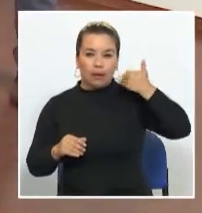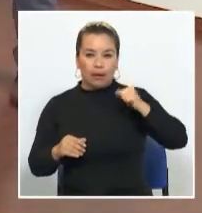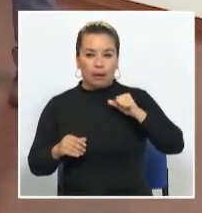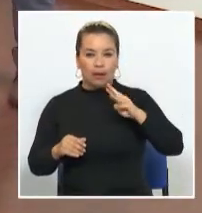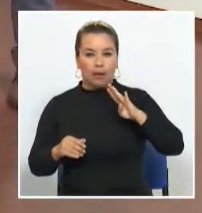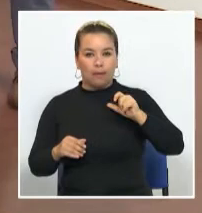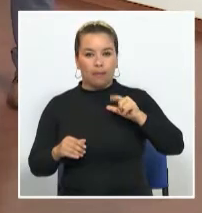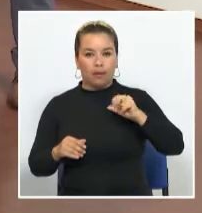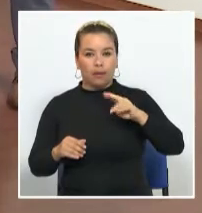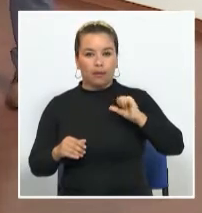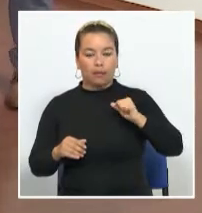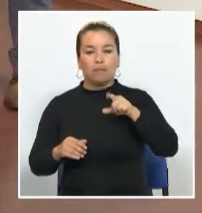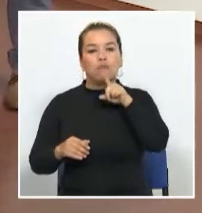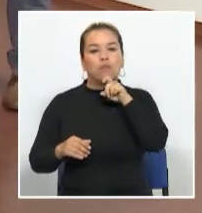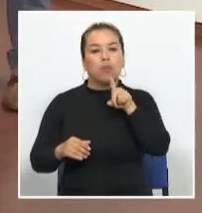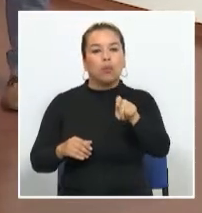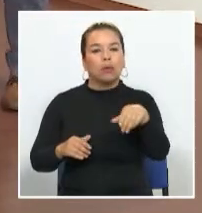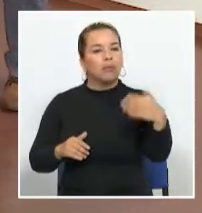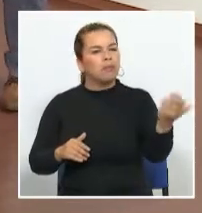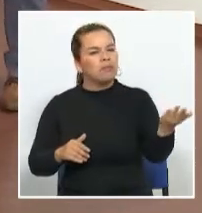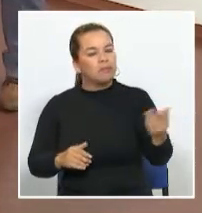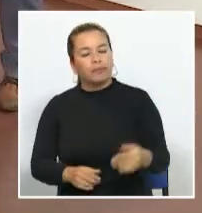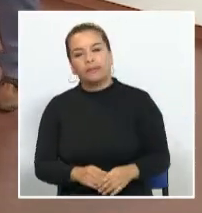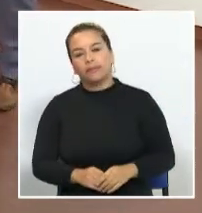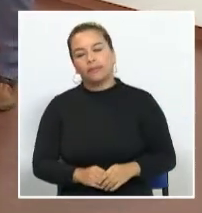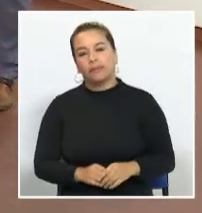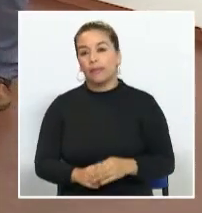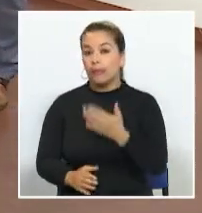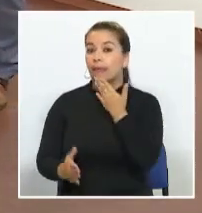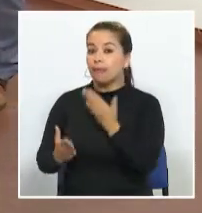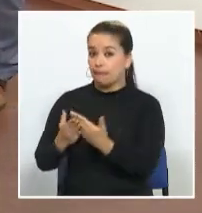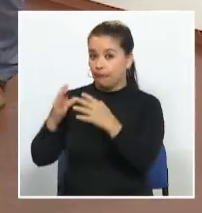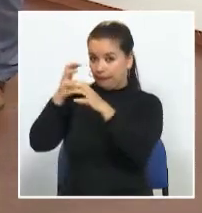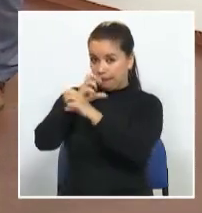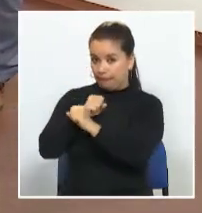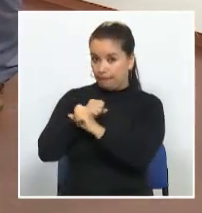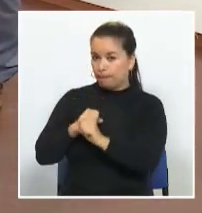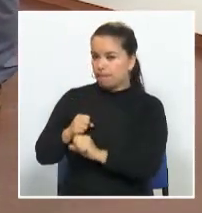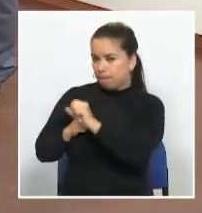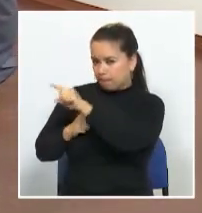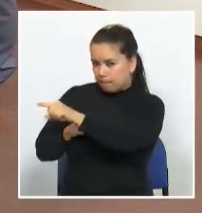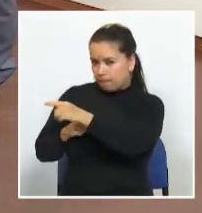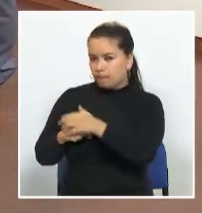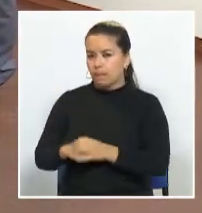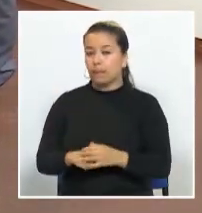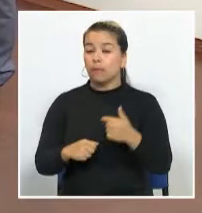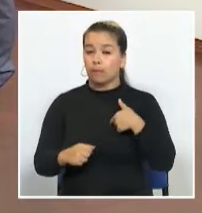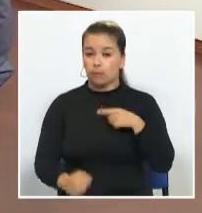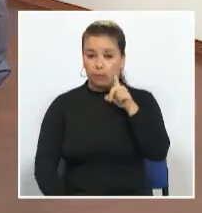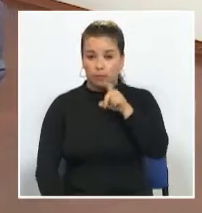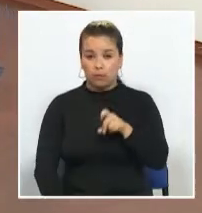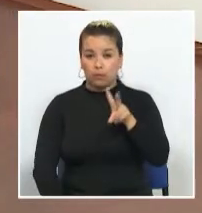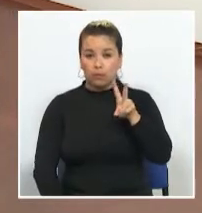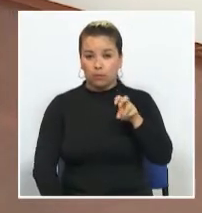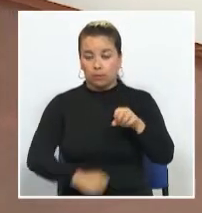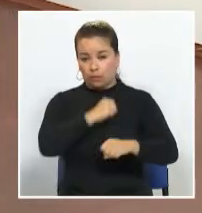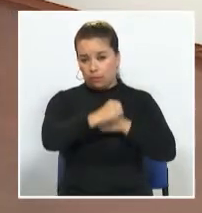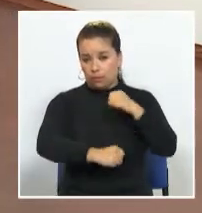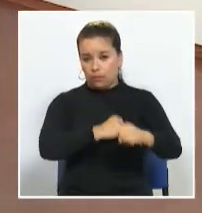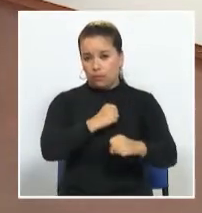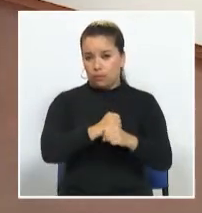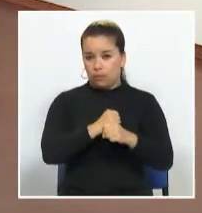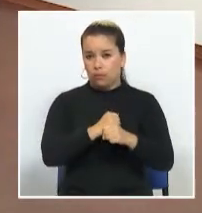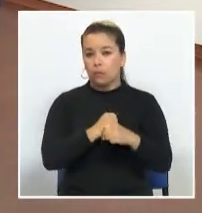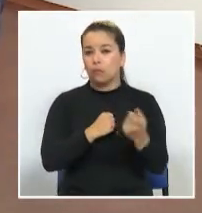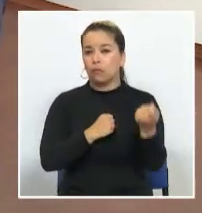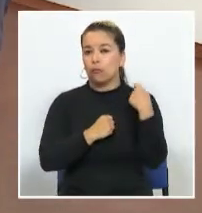Bucaramanga. Blanca, adelante. Buenas noches, doctor. Una preguntita. Tengo 67 años y me hicieron el ecocardiograma,